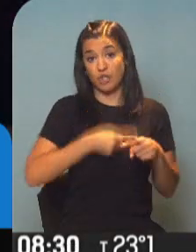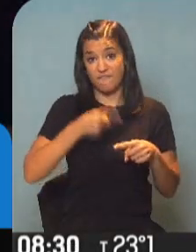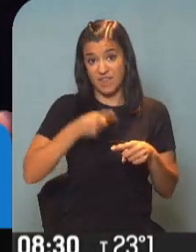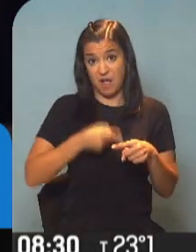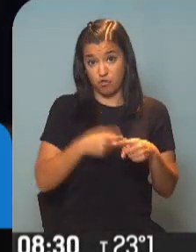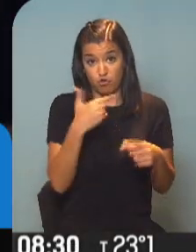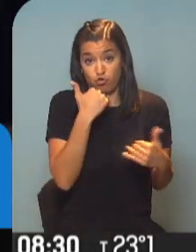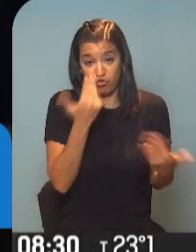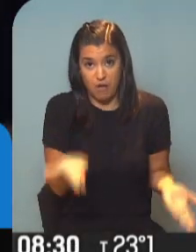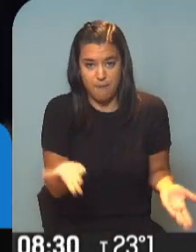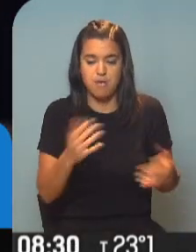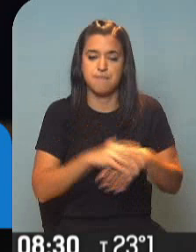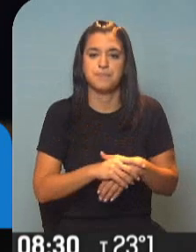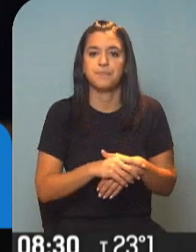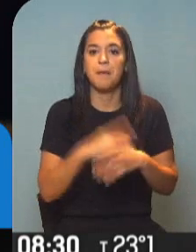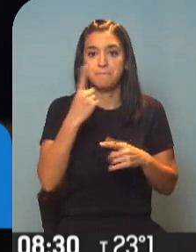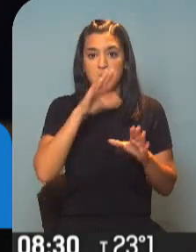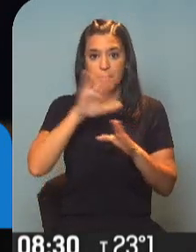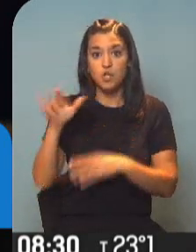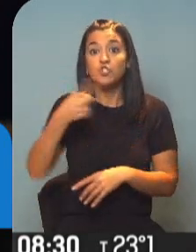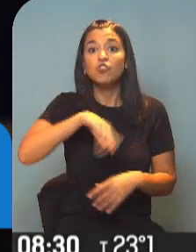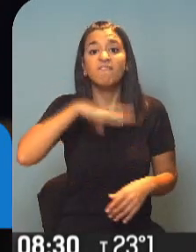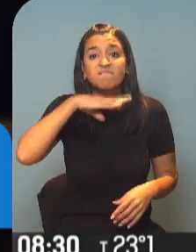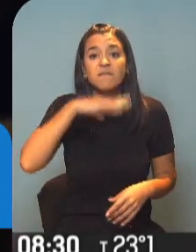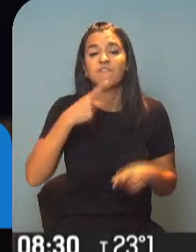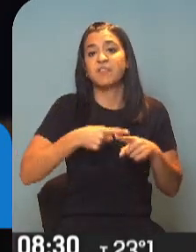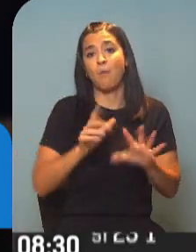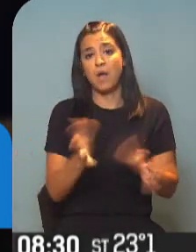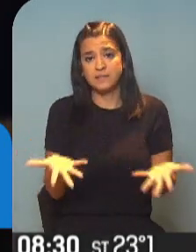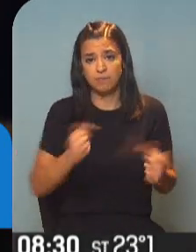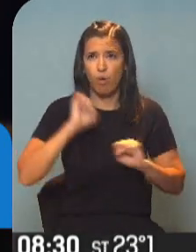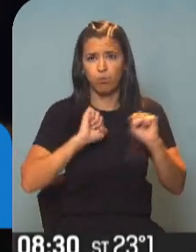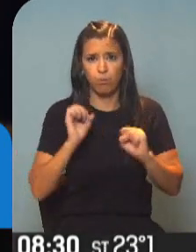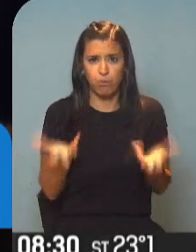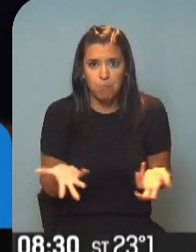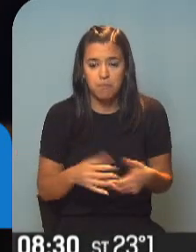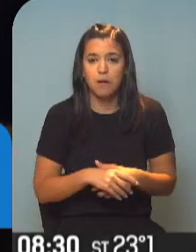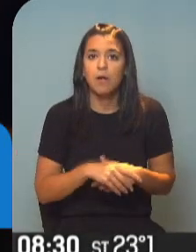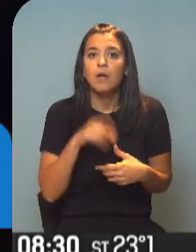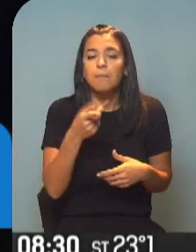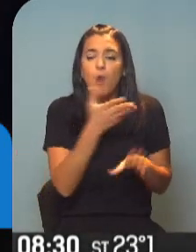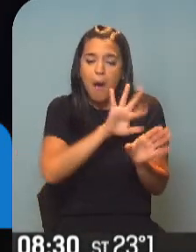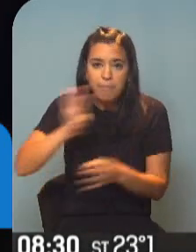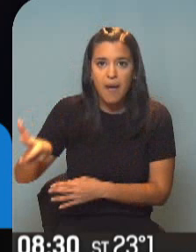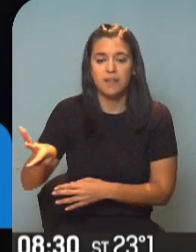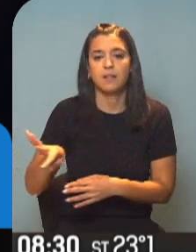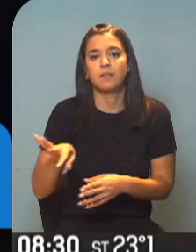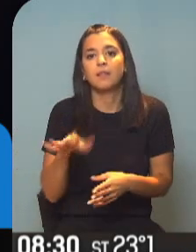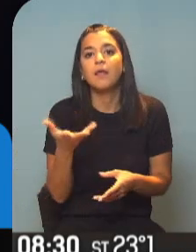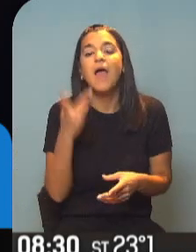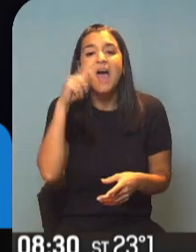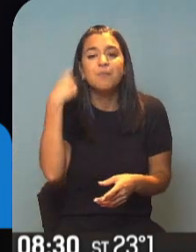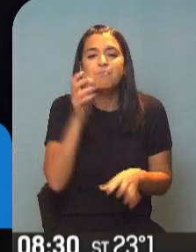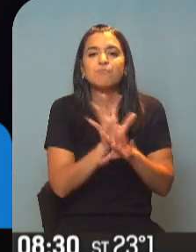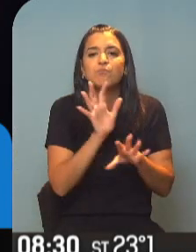claro primero de las cosas y que además somos tan tonto que festejamos de esta manera sí pero más allá de esto para el animal es una